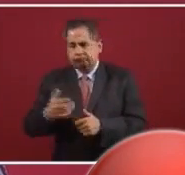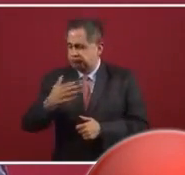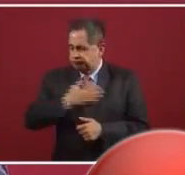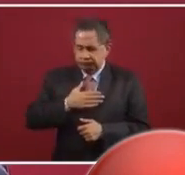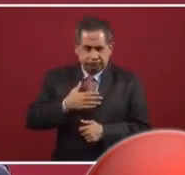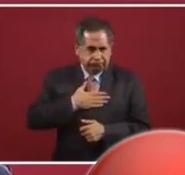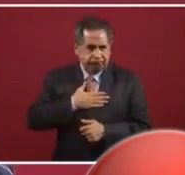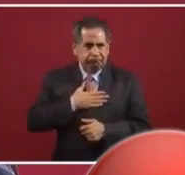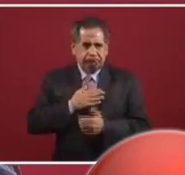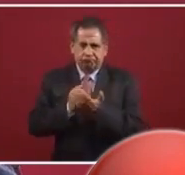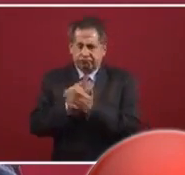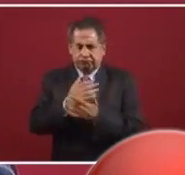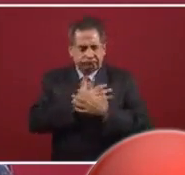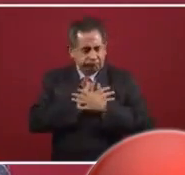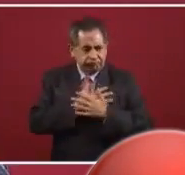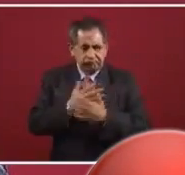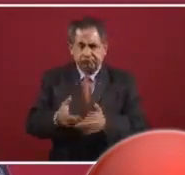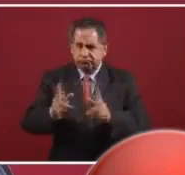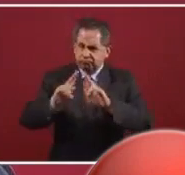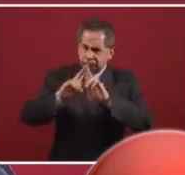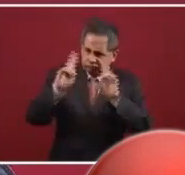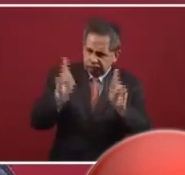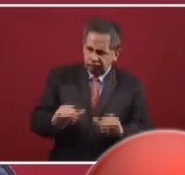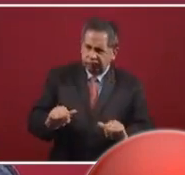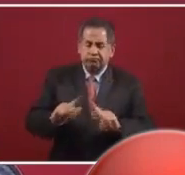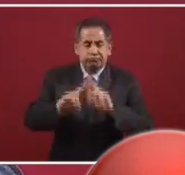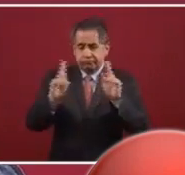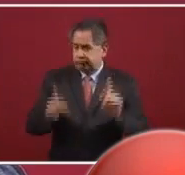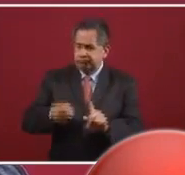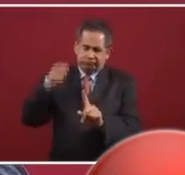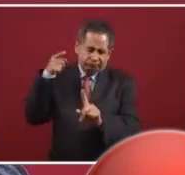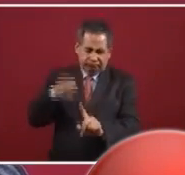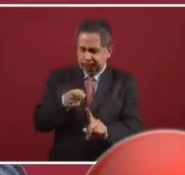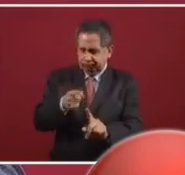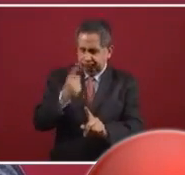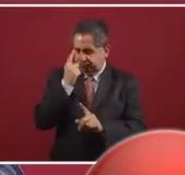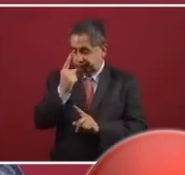nuestra vocación pacifista.